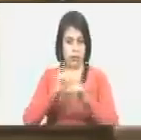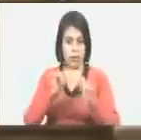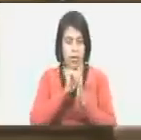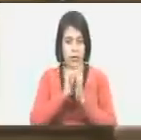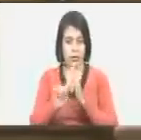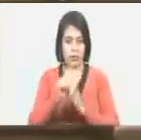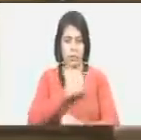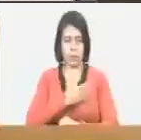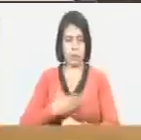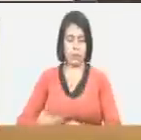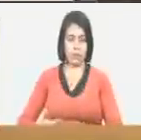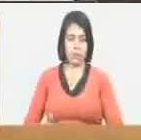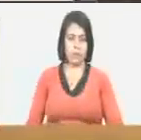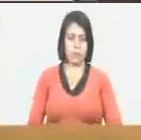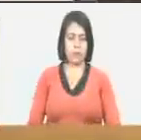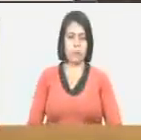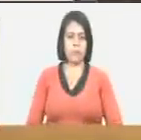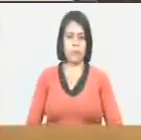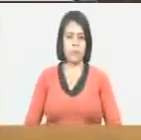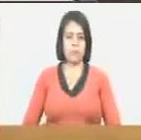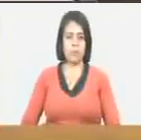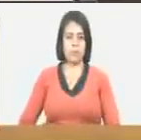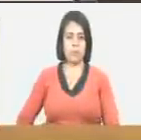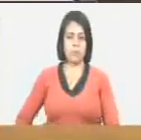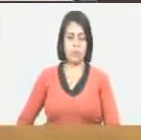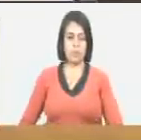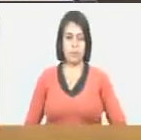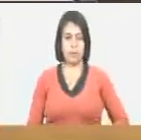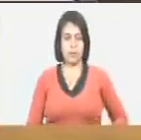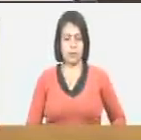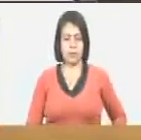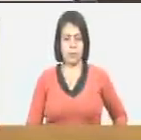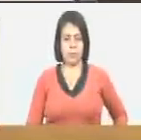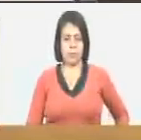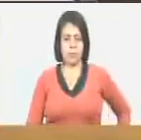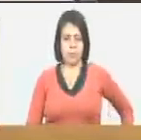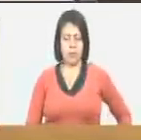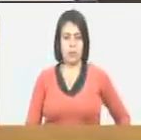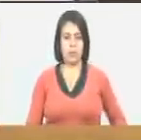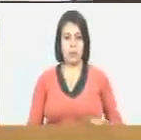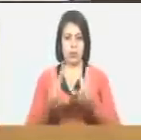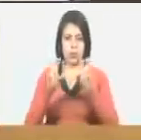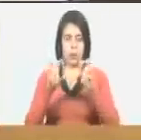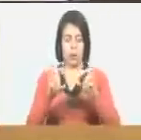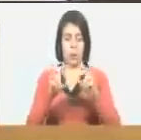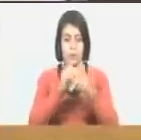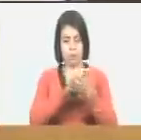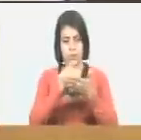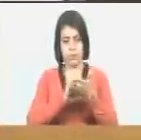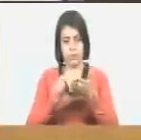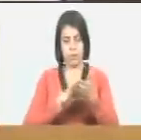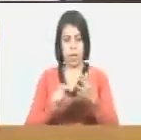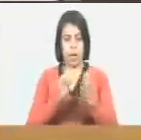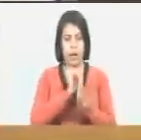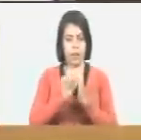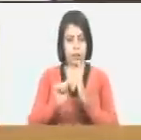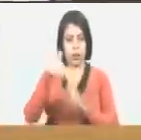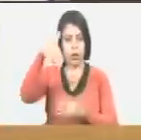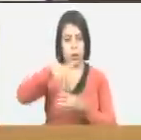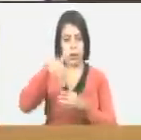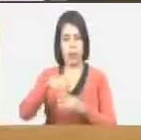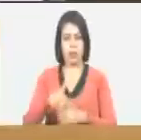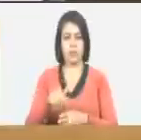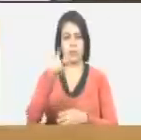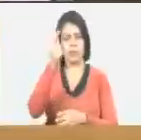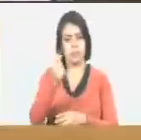artículo, ciudadano presidente. Nueva redacción entonces del artículo octavo, lo someto a consideración.